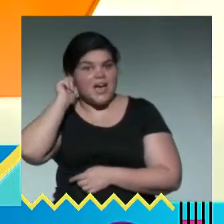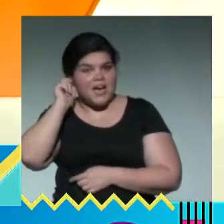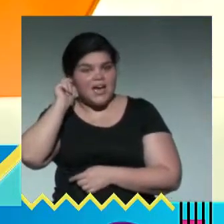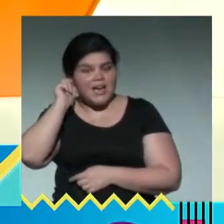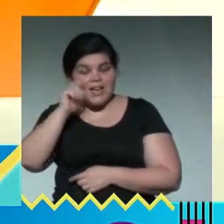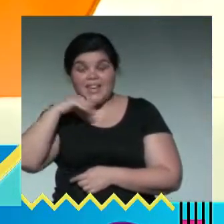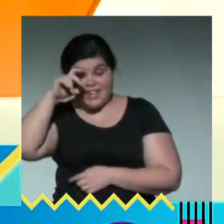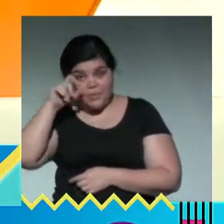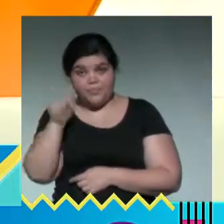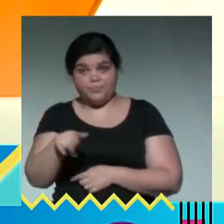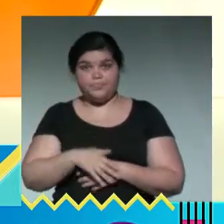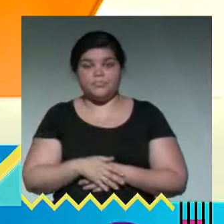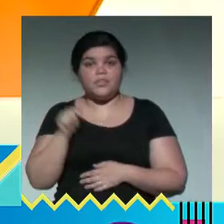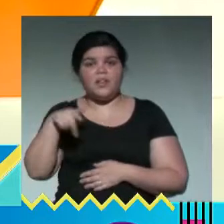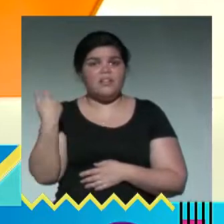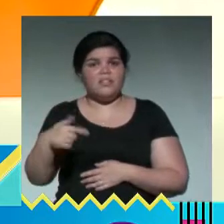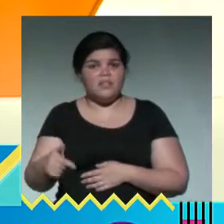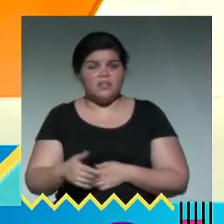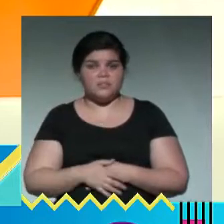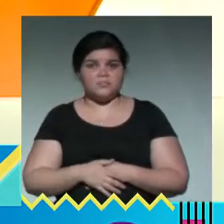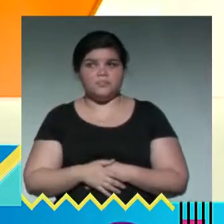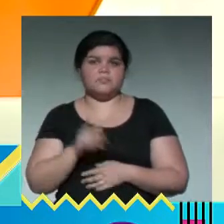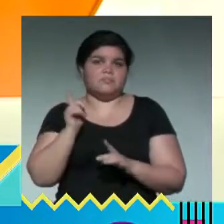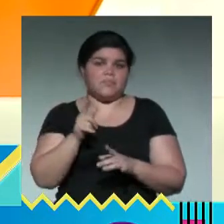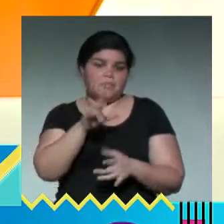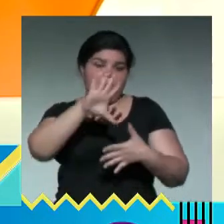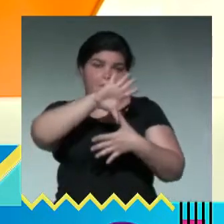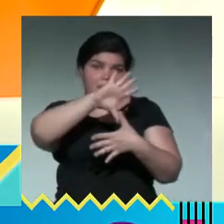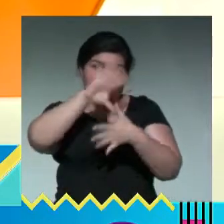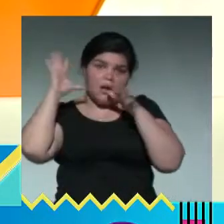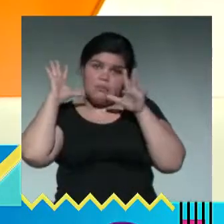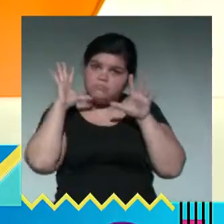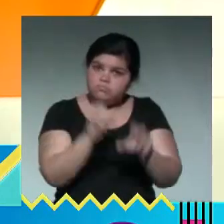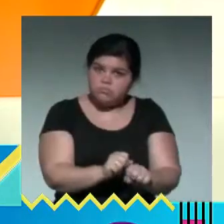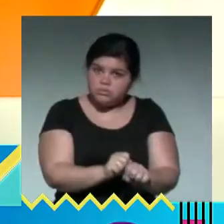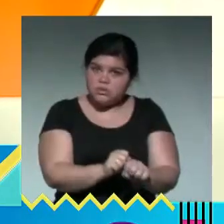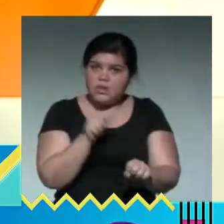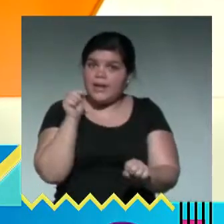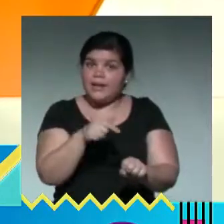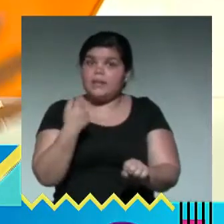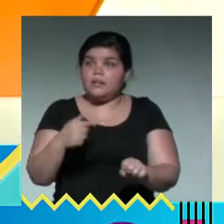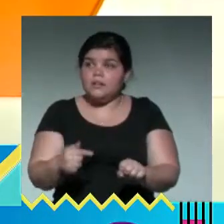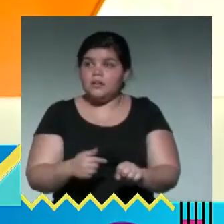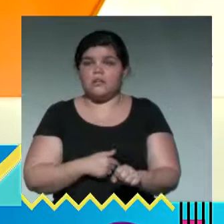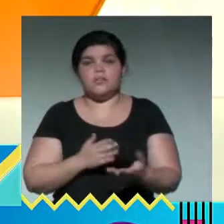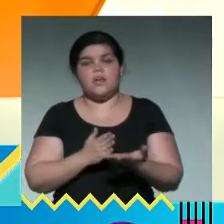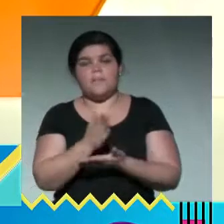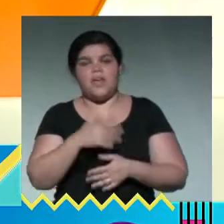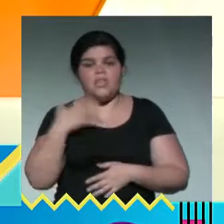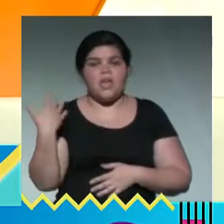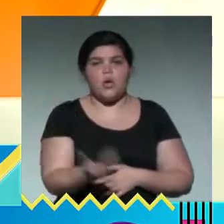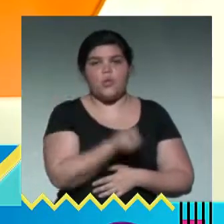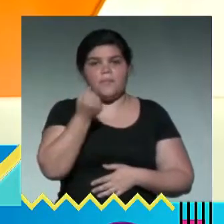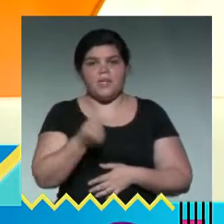conquista, en todo ese proceso de que significó, porque uno cuando lo enseña habla, ¿no es cierto?, descubrimiento,